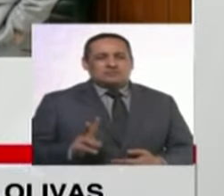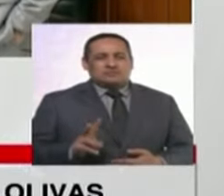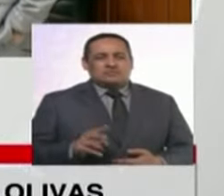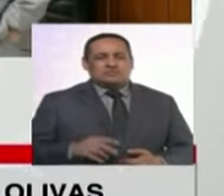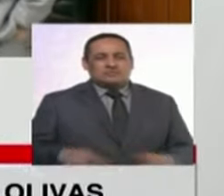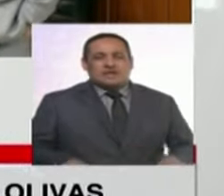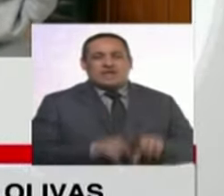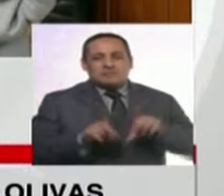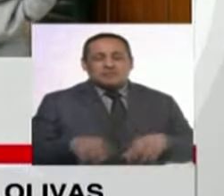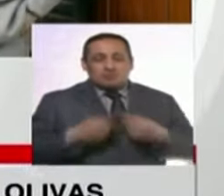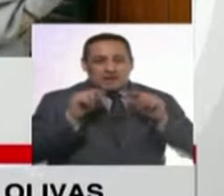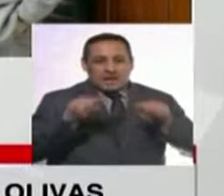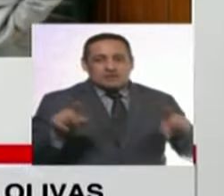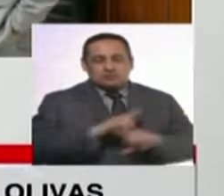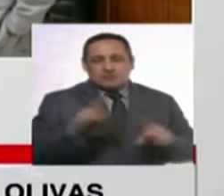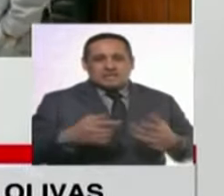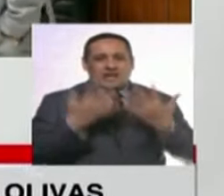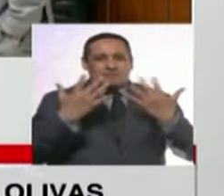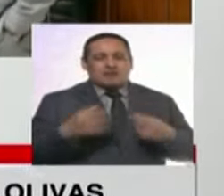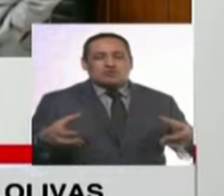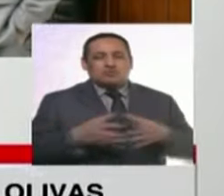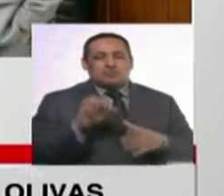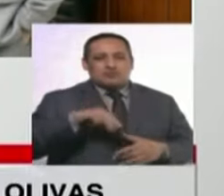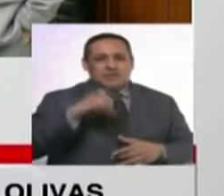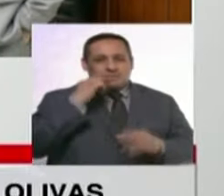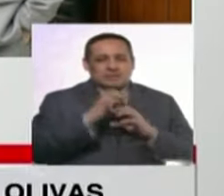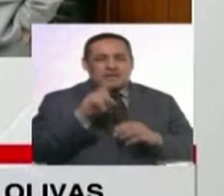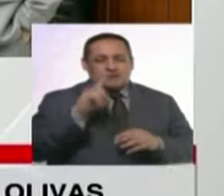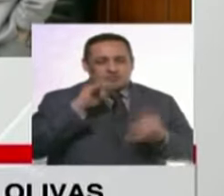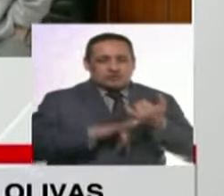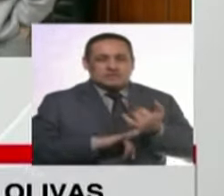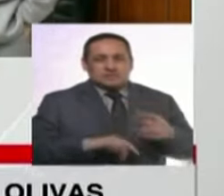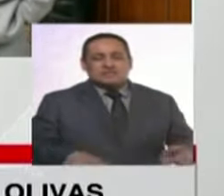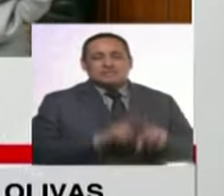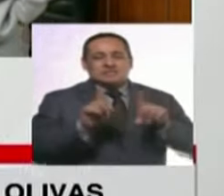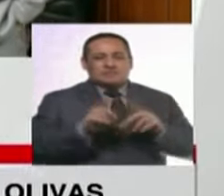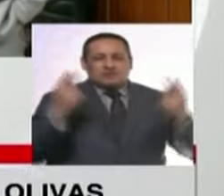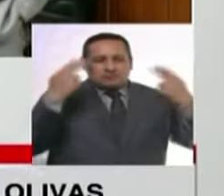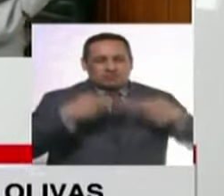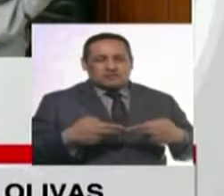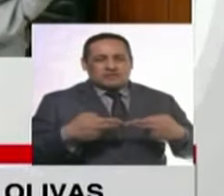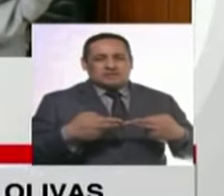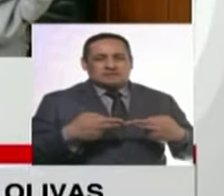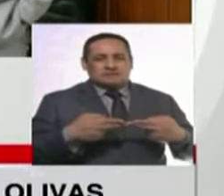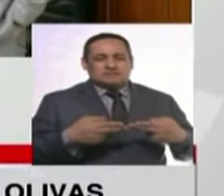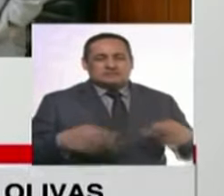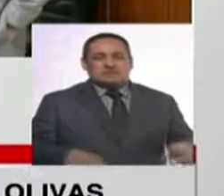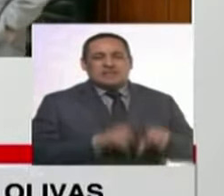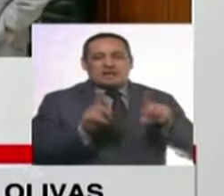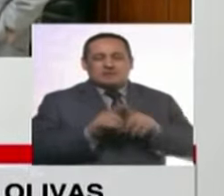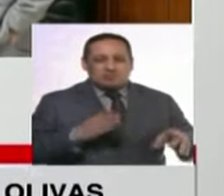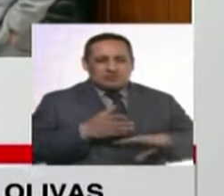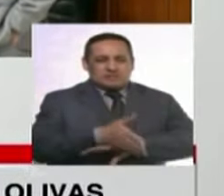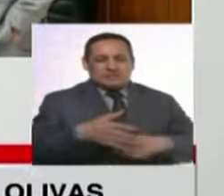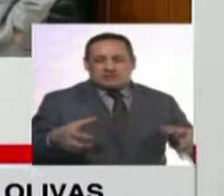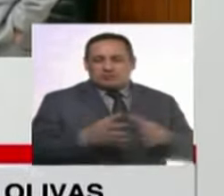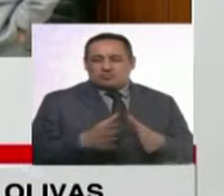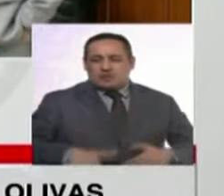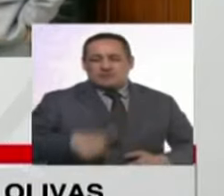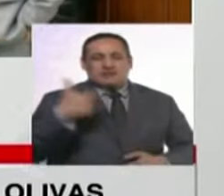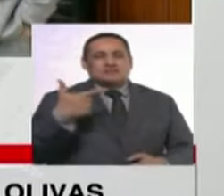porque ahí no está la mano de migraciones y las fronteras por donde ingresan